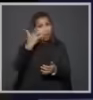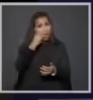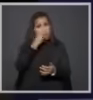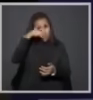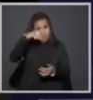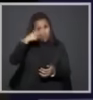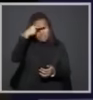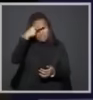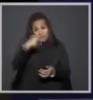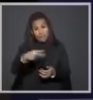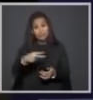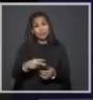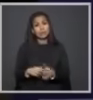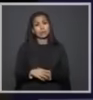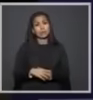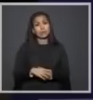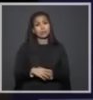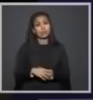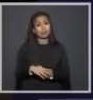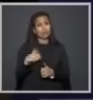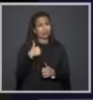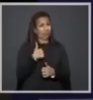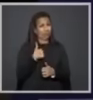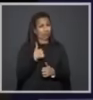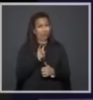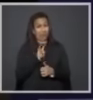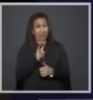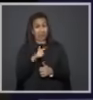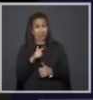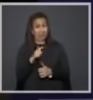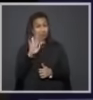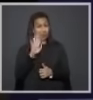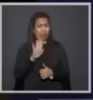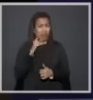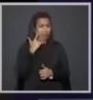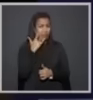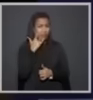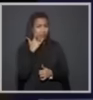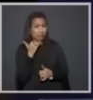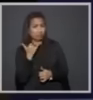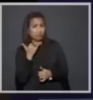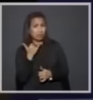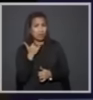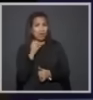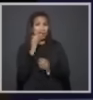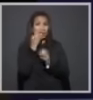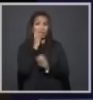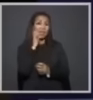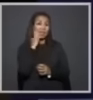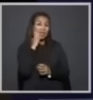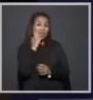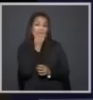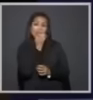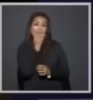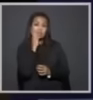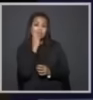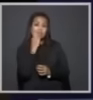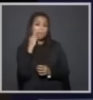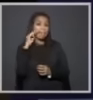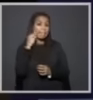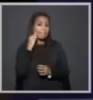consumimos. Es un absurdo que el maíz es originario de México.